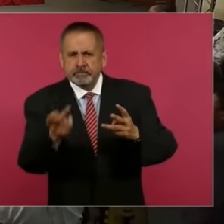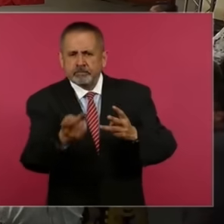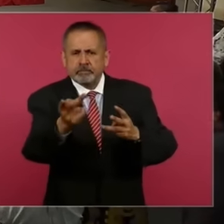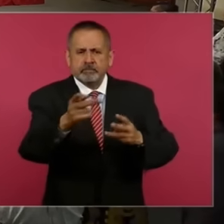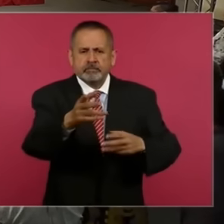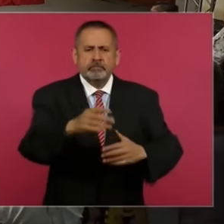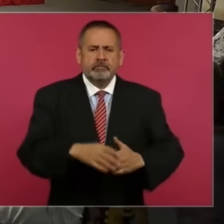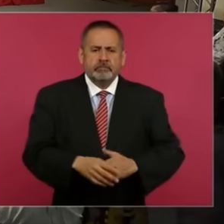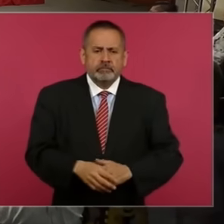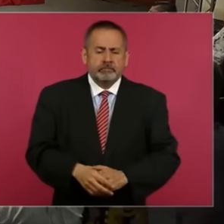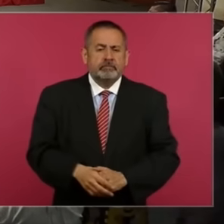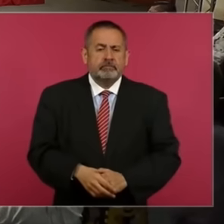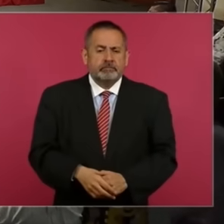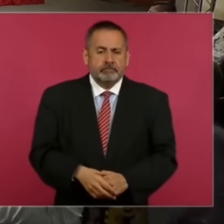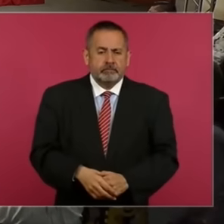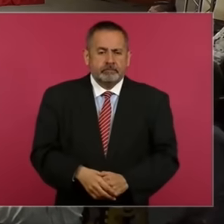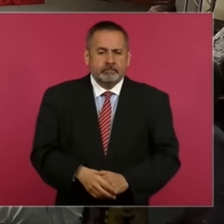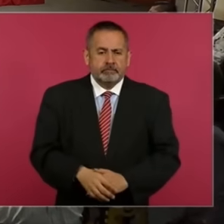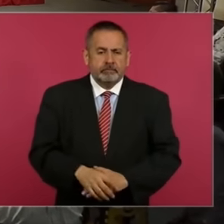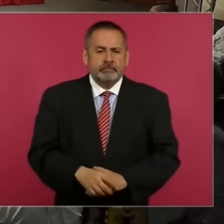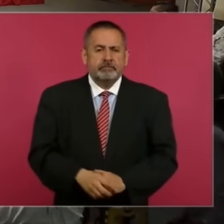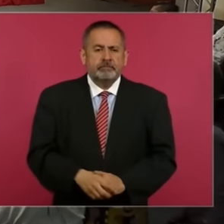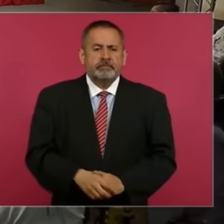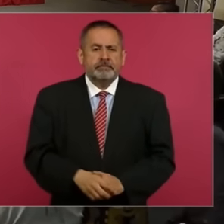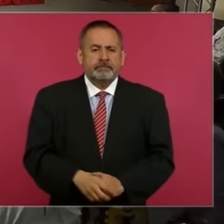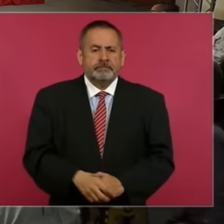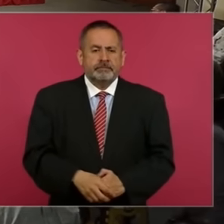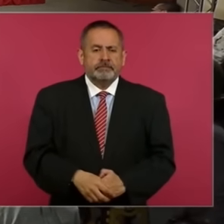también. Ahí está.